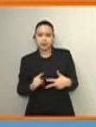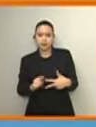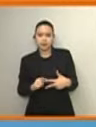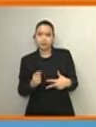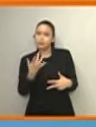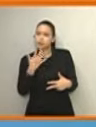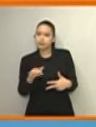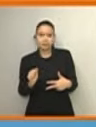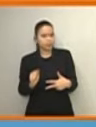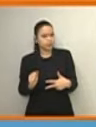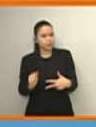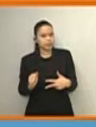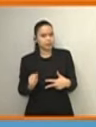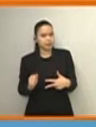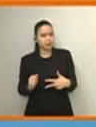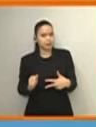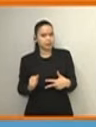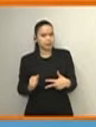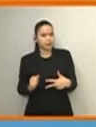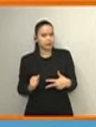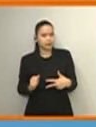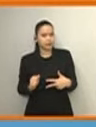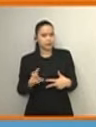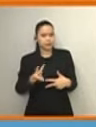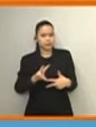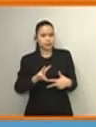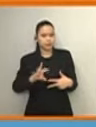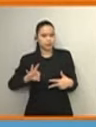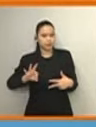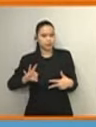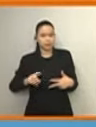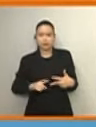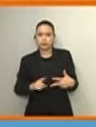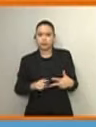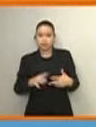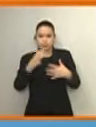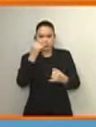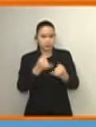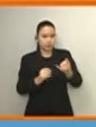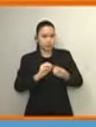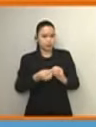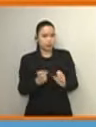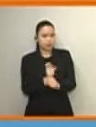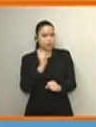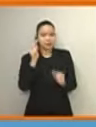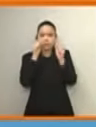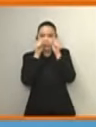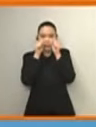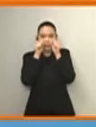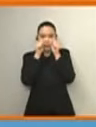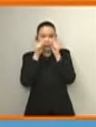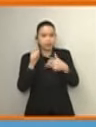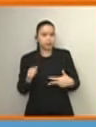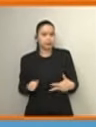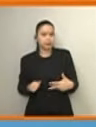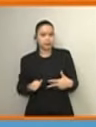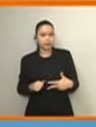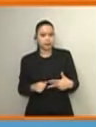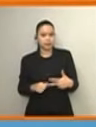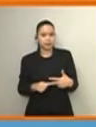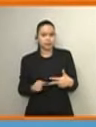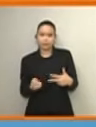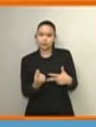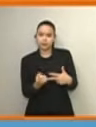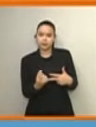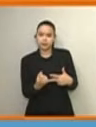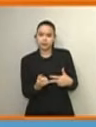ganador, suerte, porque es el 69. Tercer y último número ganador, atentos, porque este es el